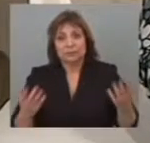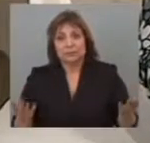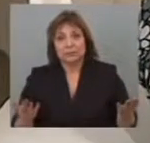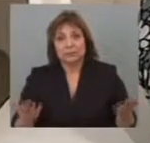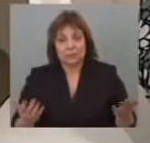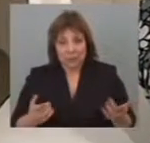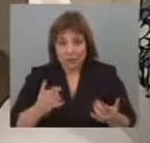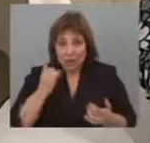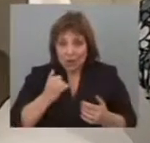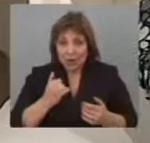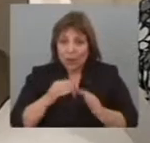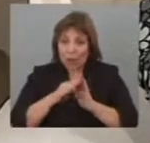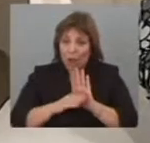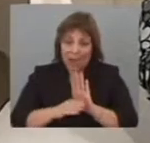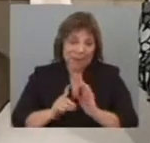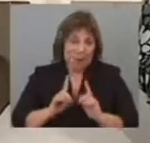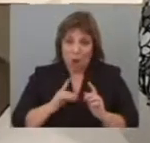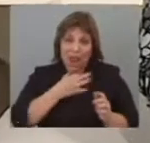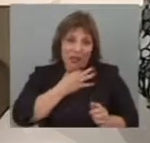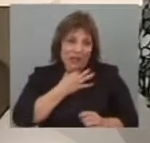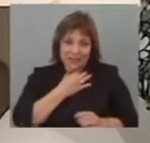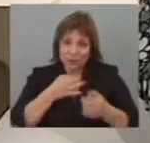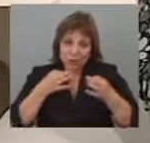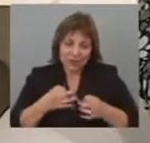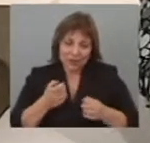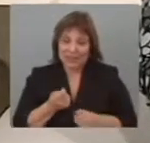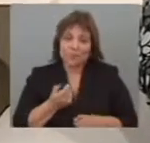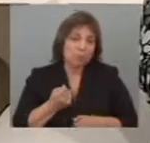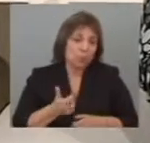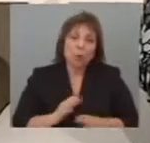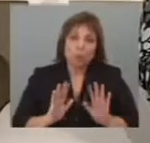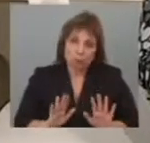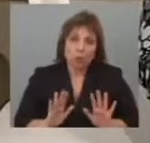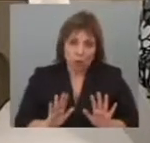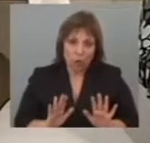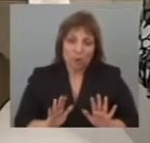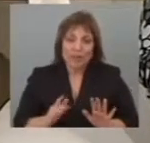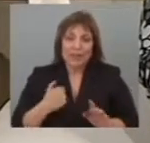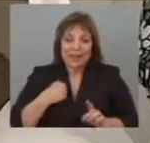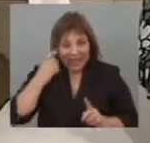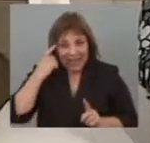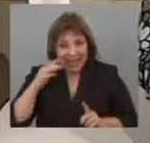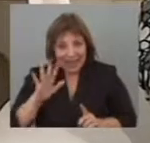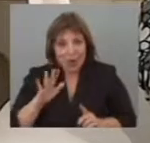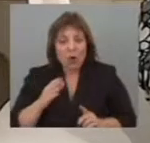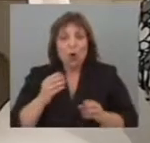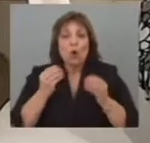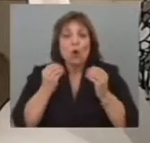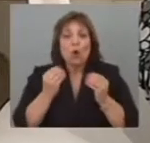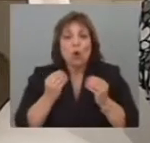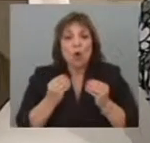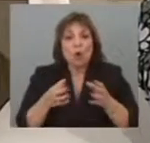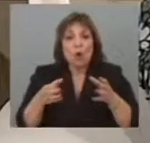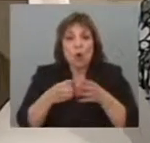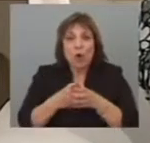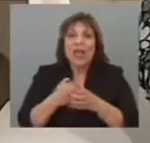Bueno, los programas no son suficientes y yo diría que son escasos. Creo que el abordaje al agresor es uno